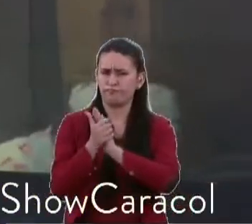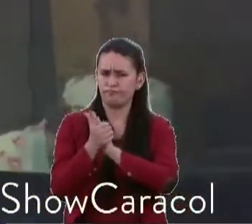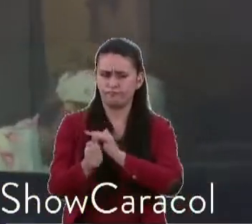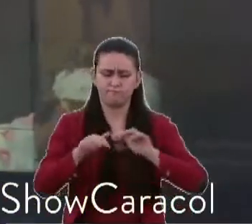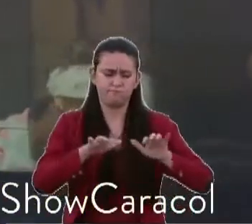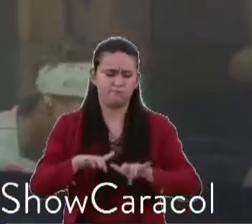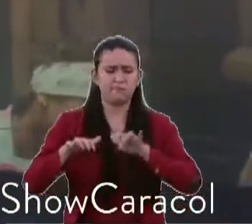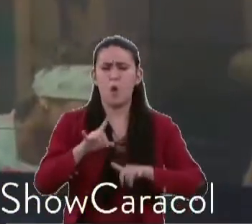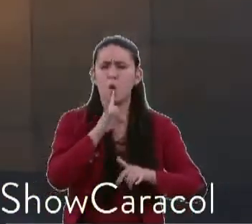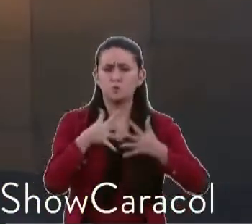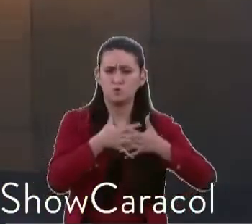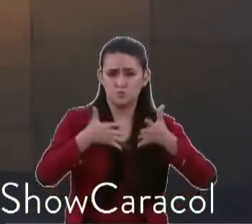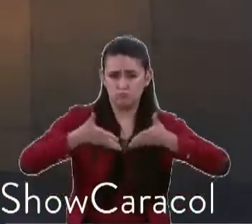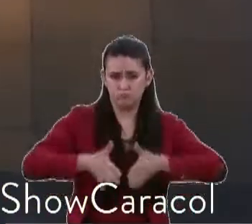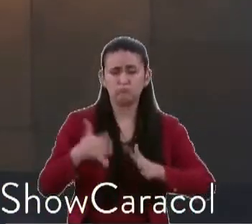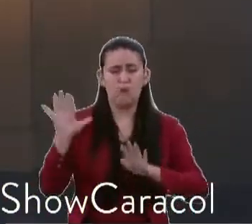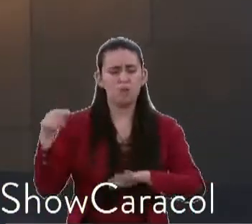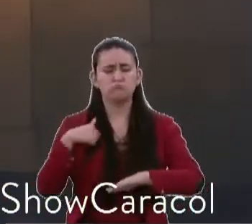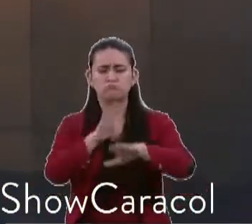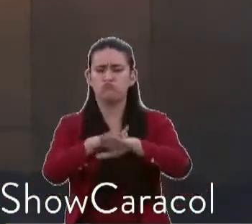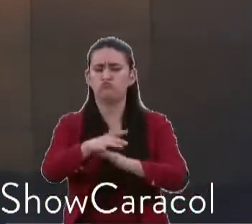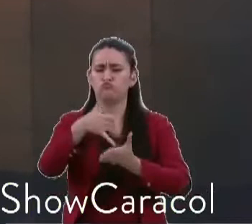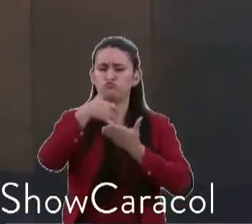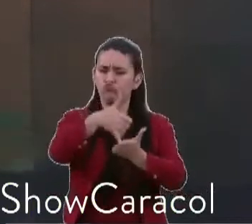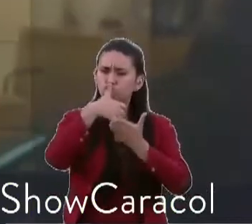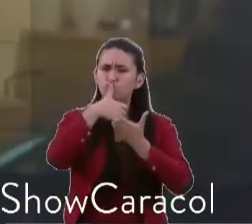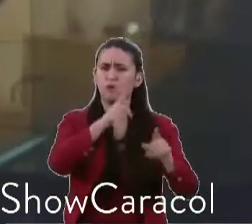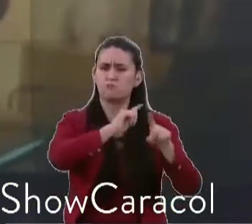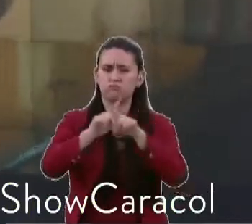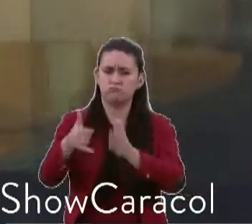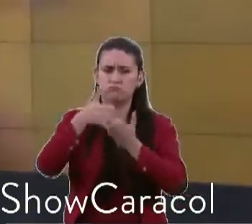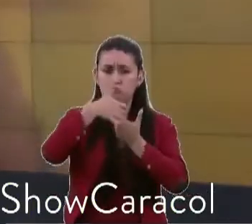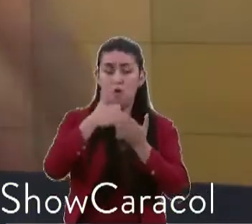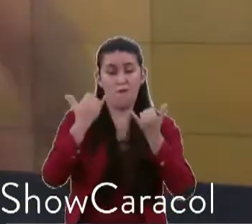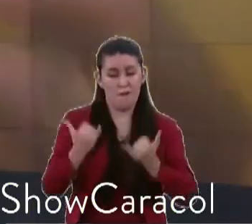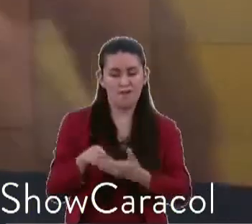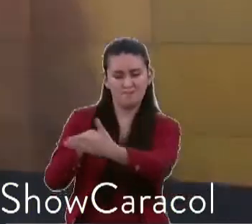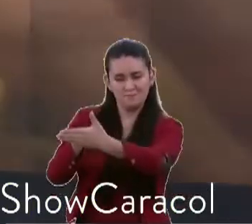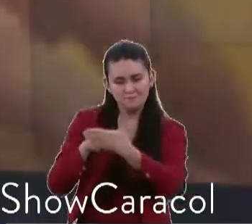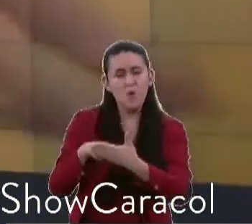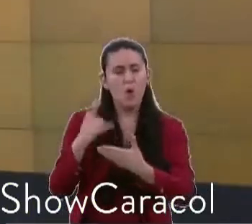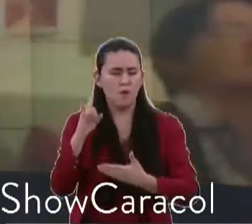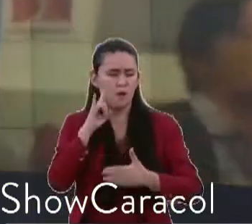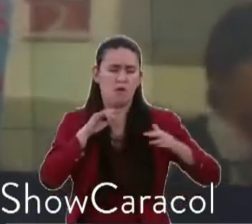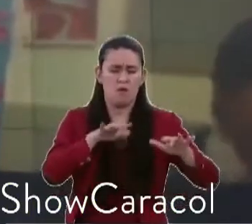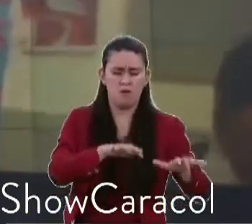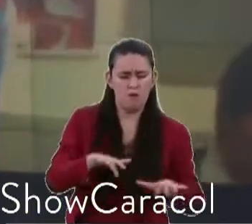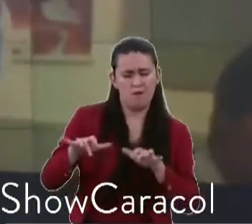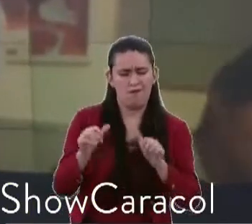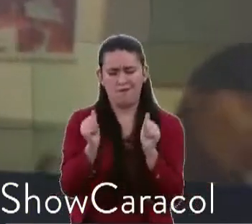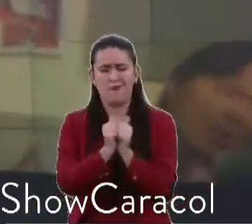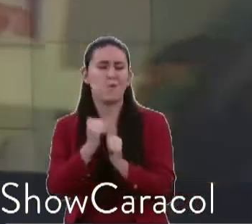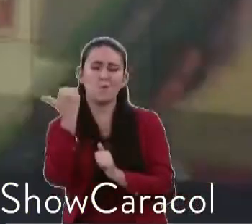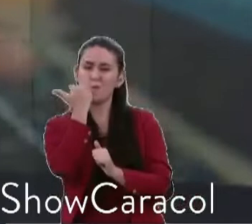pianista estadounidense nominado en múltiples ocasiones a los premios Billboard. Hoy nos muestra su trabajo discográfico Piano y Mujer, en